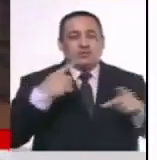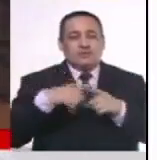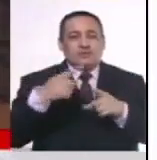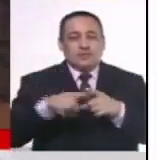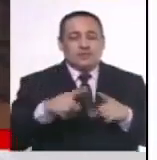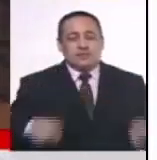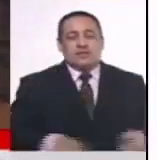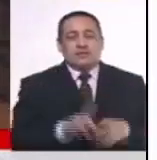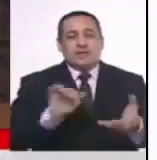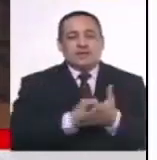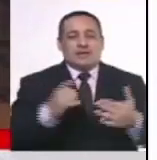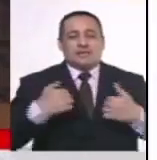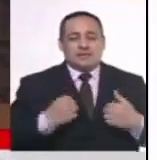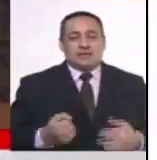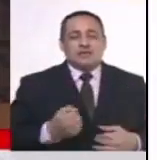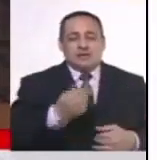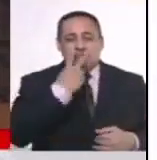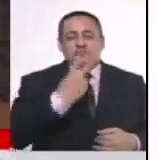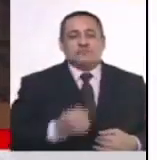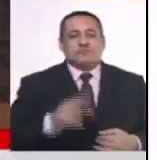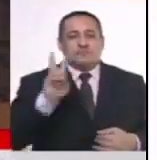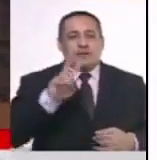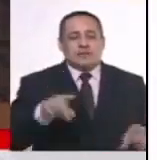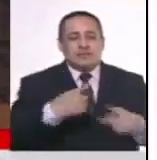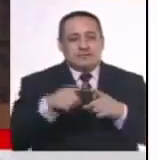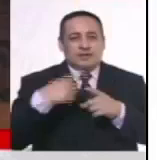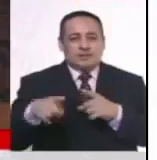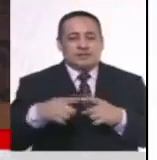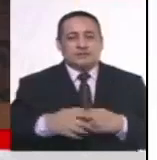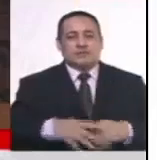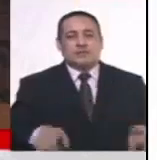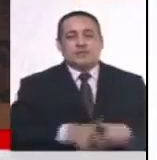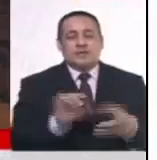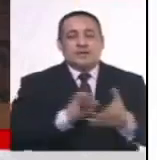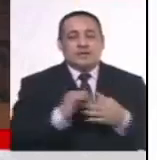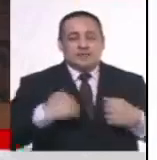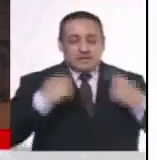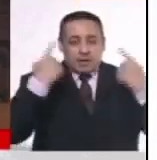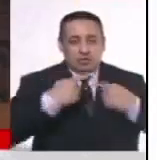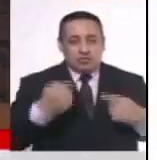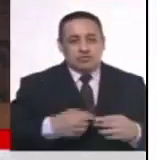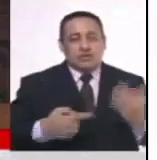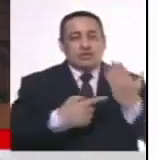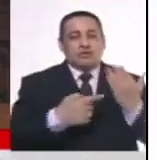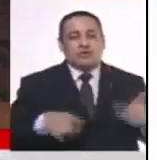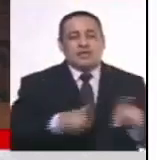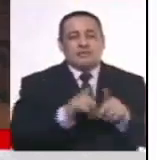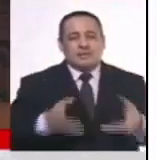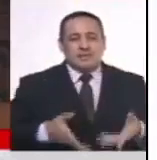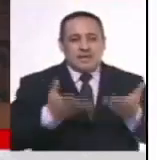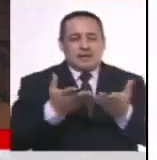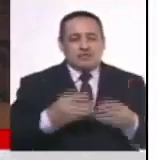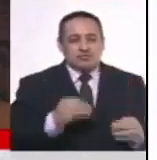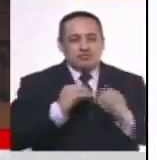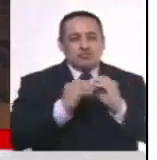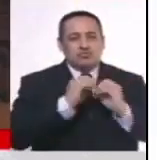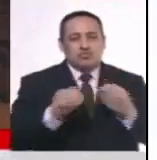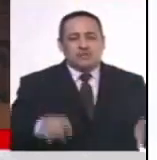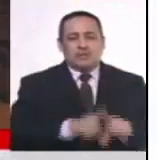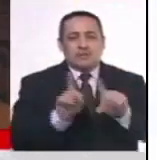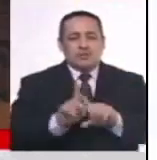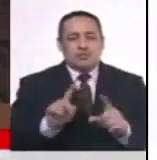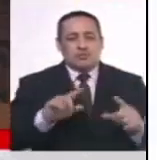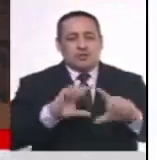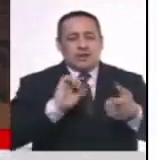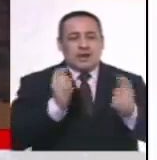hidrocarburos, como el hidrógeno verde, entre otros. Mediante la tecnología, daremos el salto hacia una